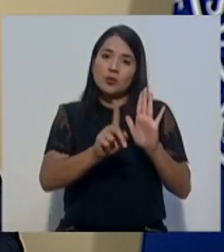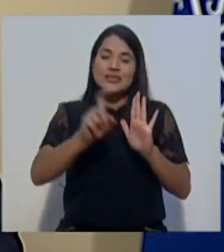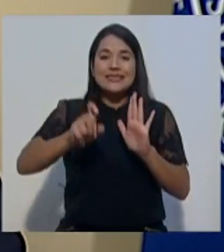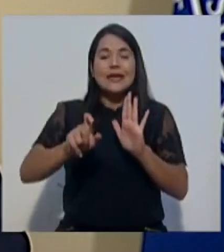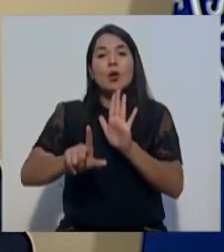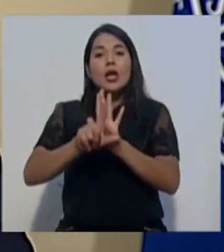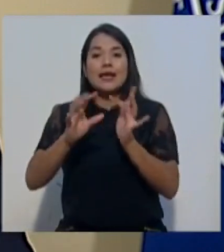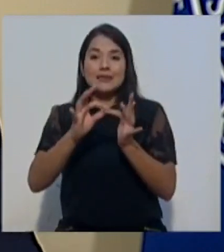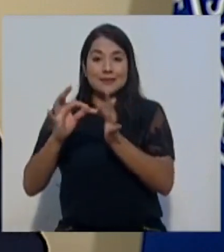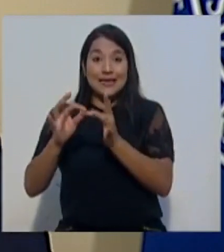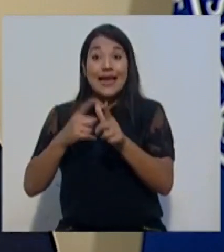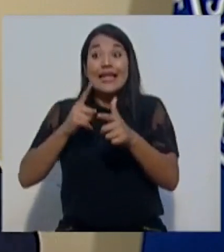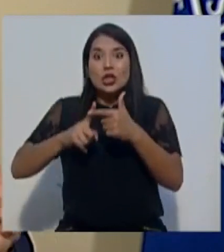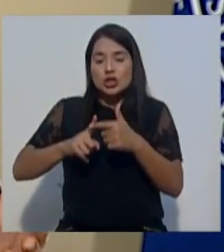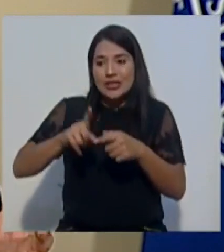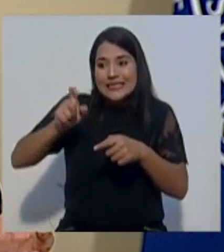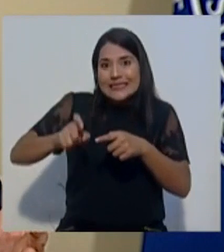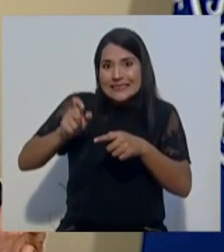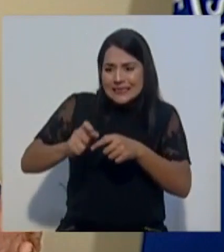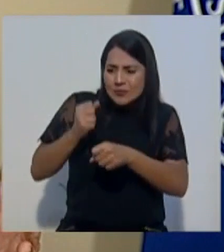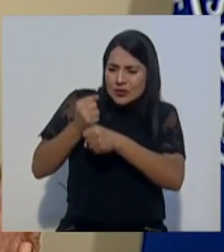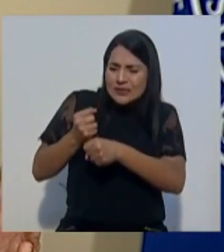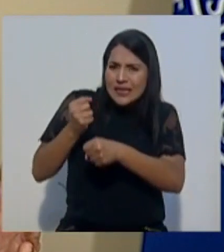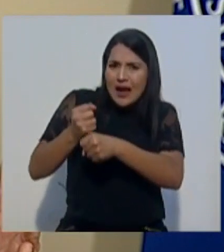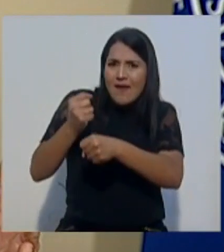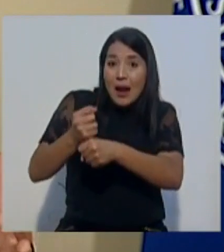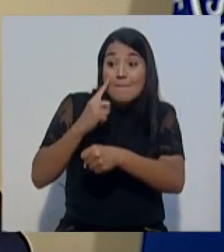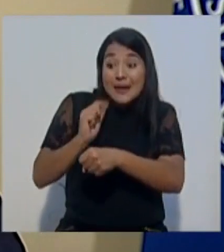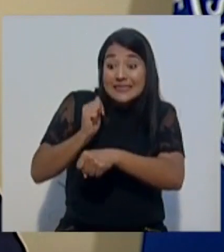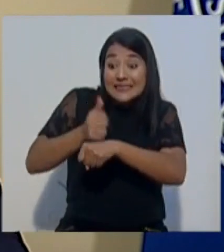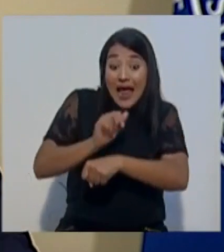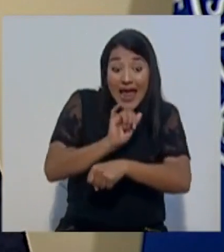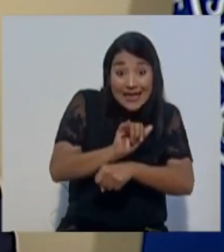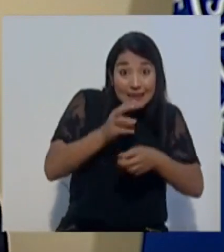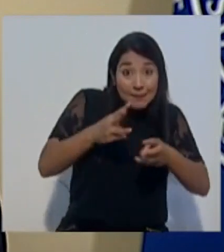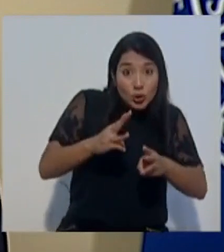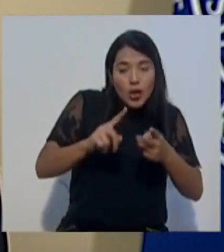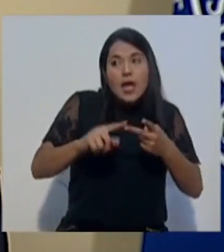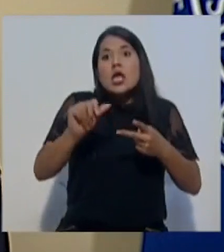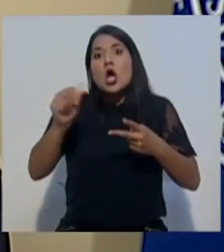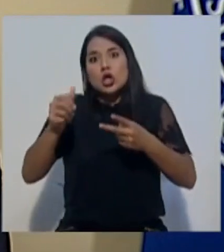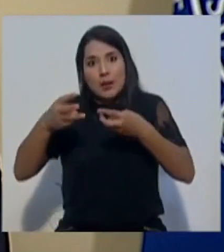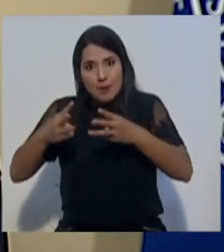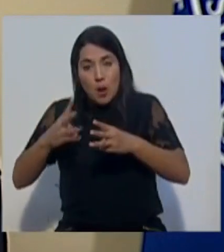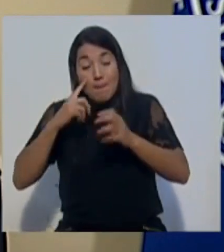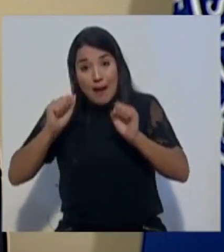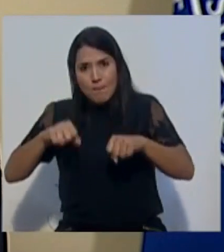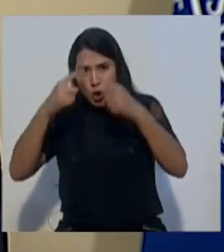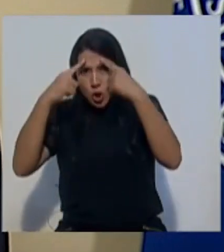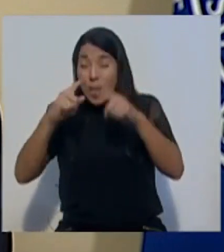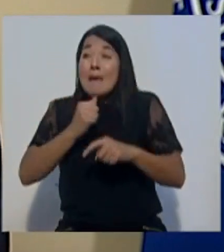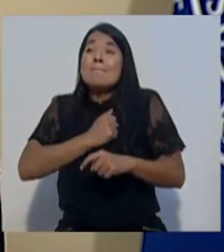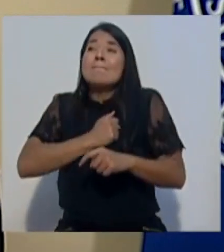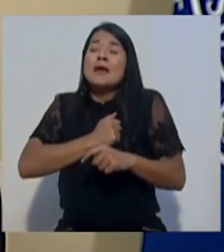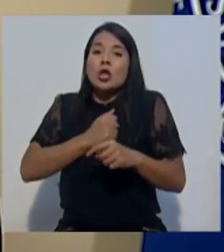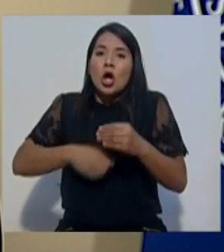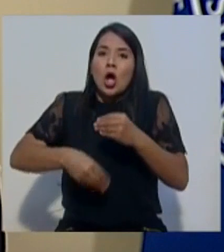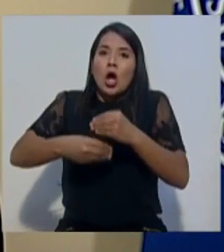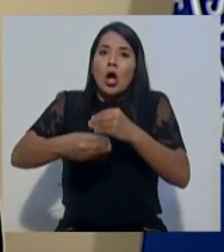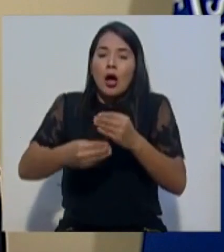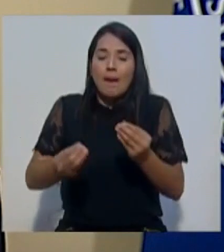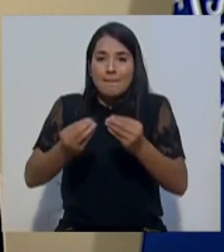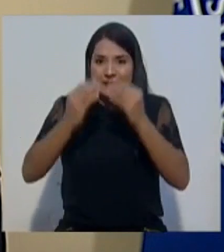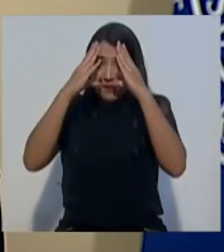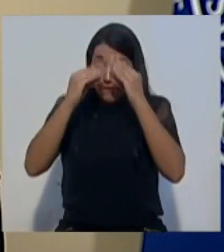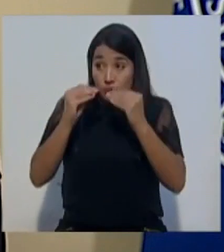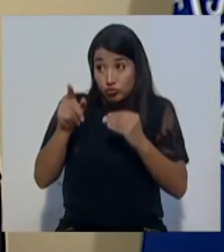trabajar y construir ese y otros mecanismos para lograr eso. Y perdón que me prolongue en esto, pero bueno, creo